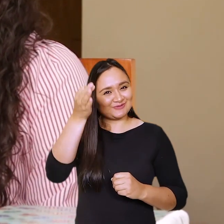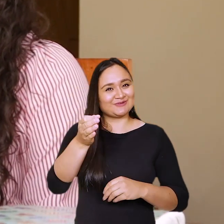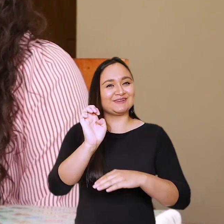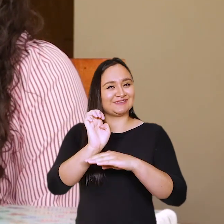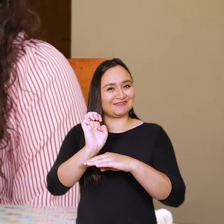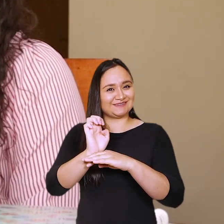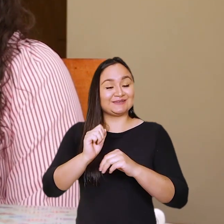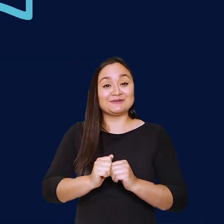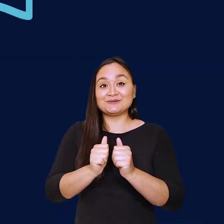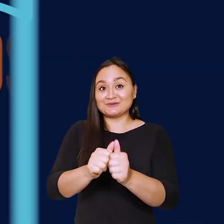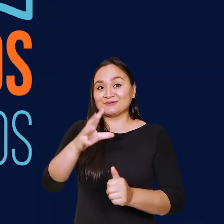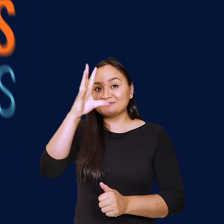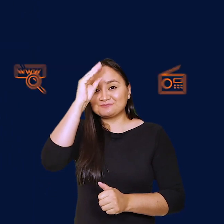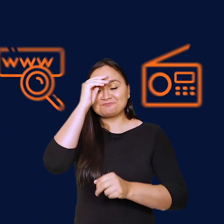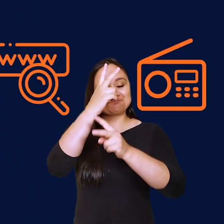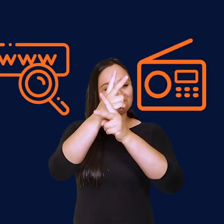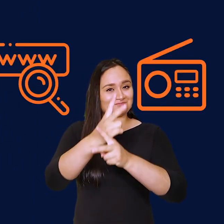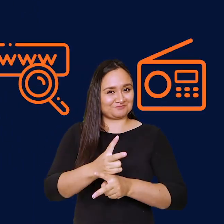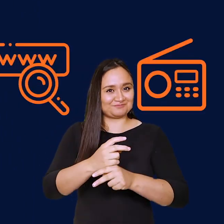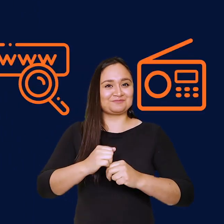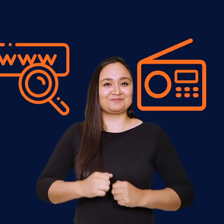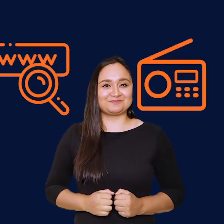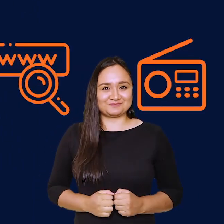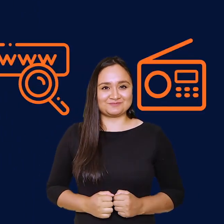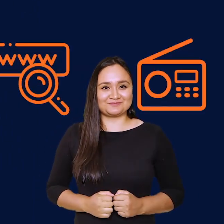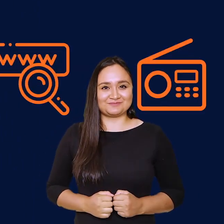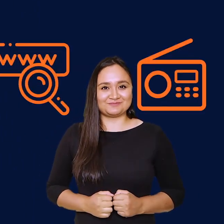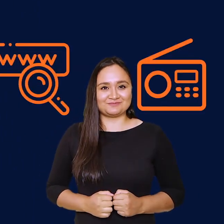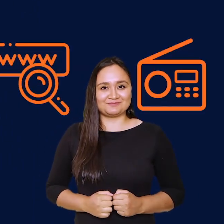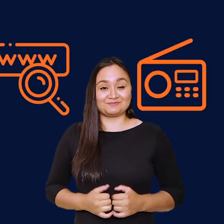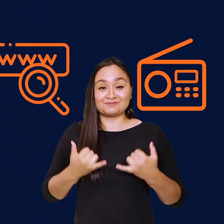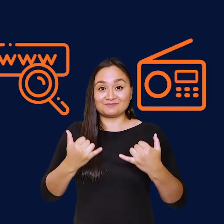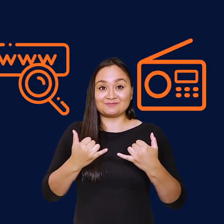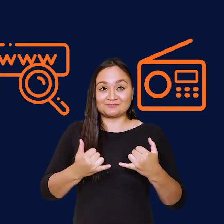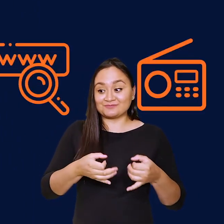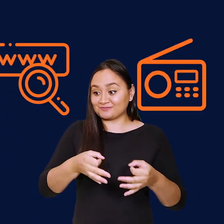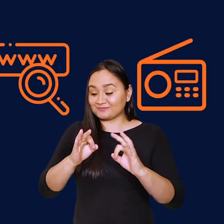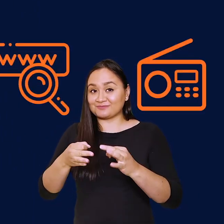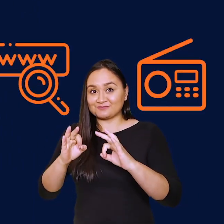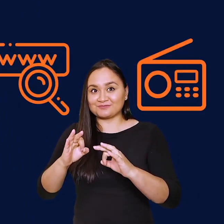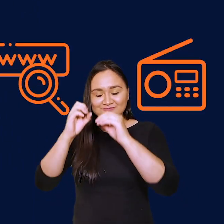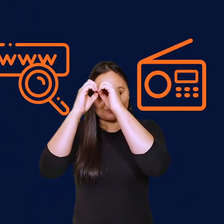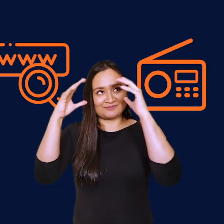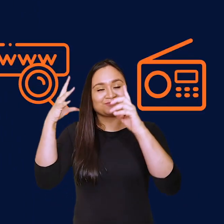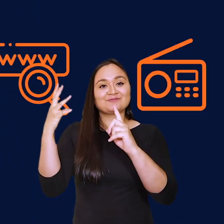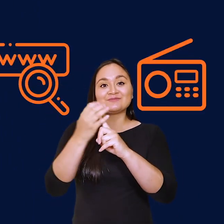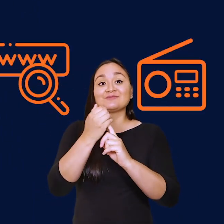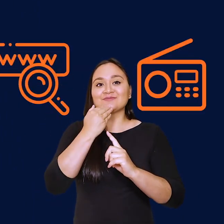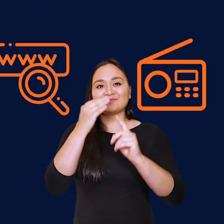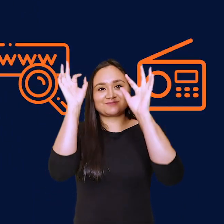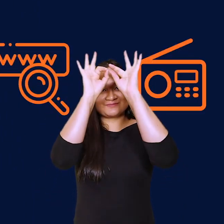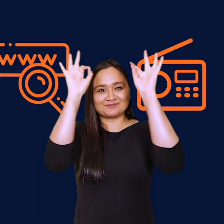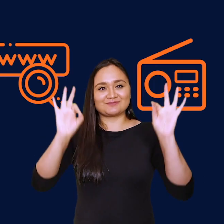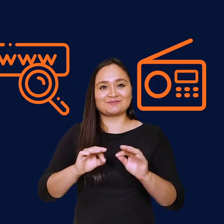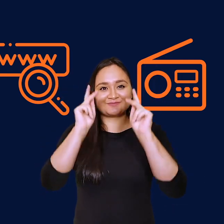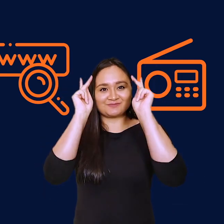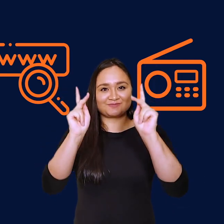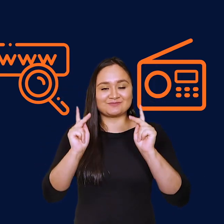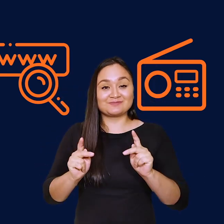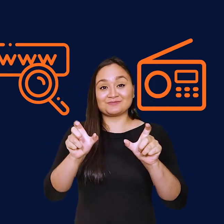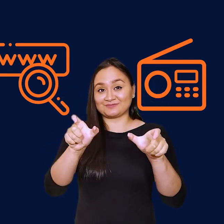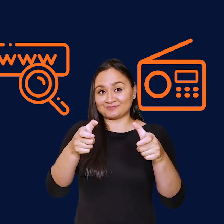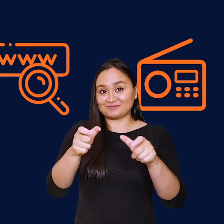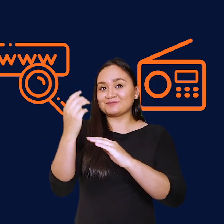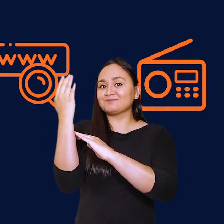futuro y por tu país. Juntos aprendemos y nos cuidamos. Estamos contigo para que cumplas tus sueños con fichas pedagógicas